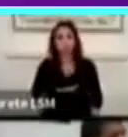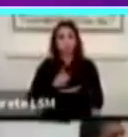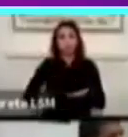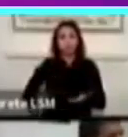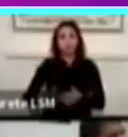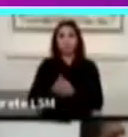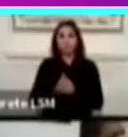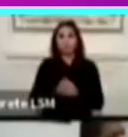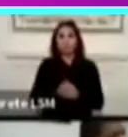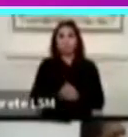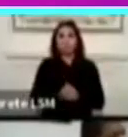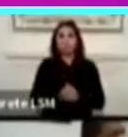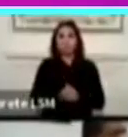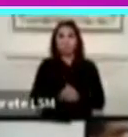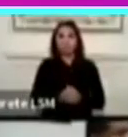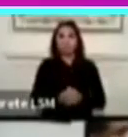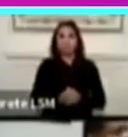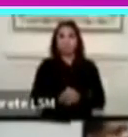artículo...